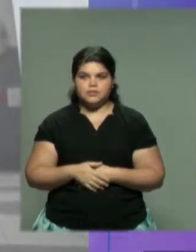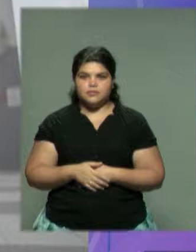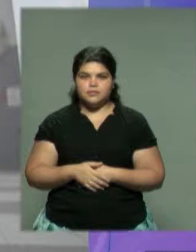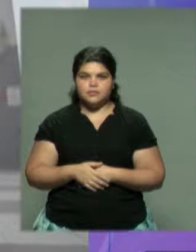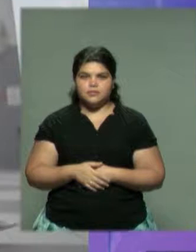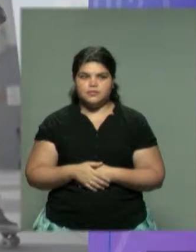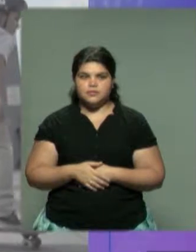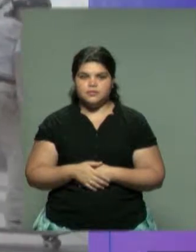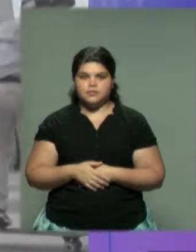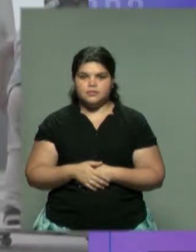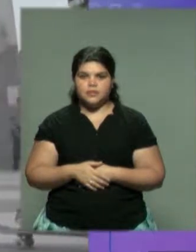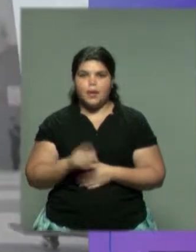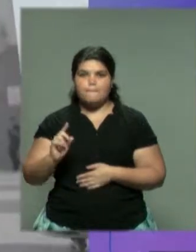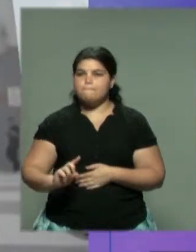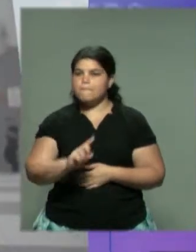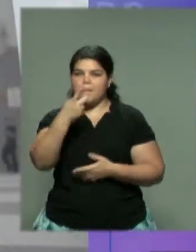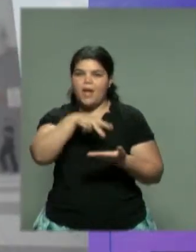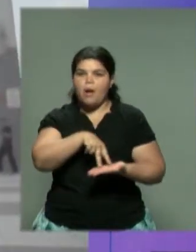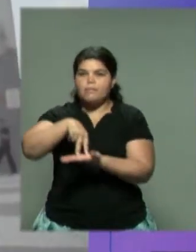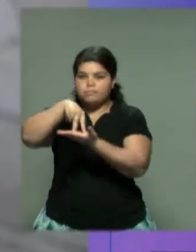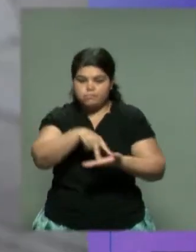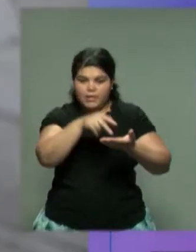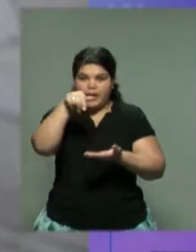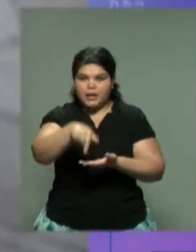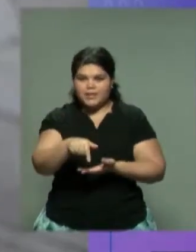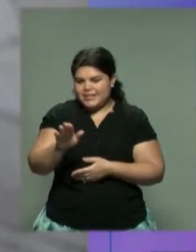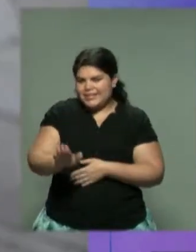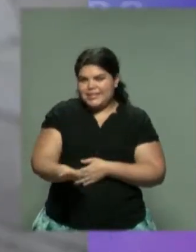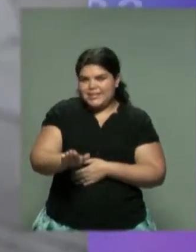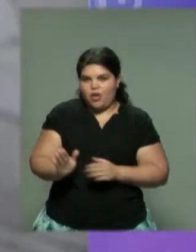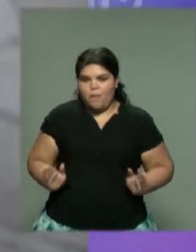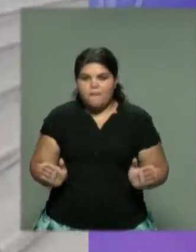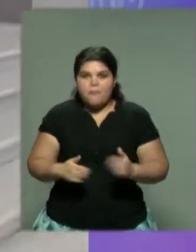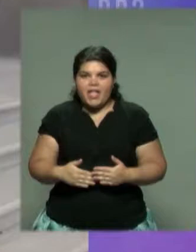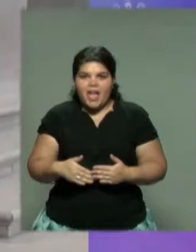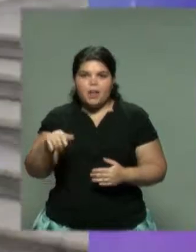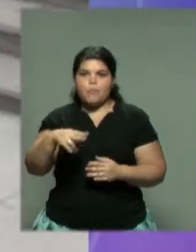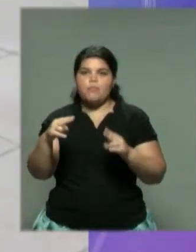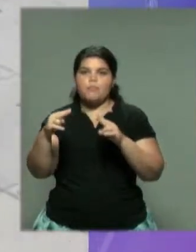La primera vez que me subí en skate era muy chiquito, tenía pañal, era de mi primo.